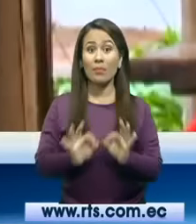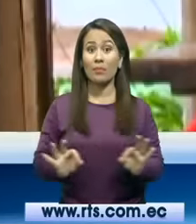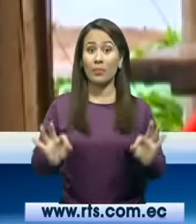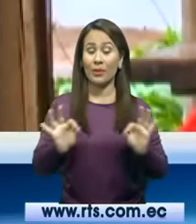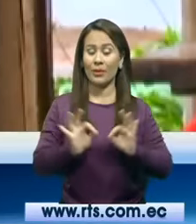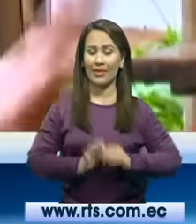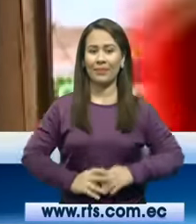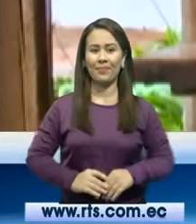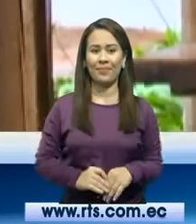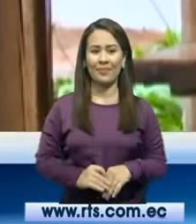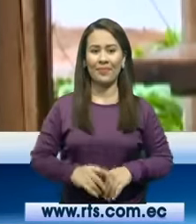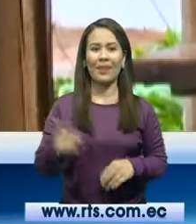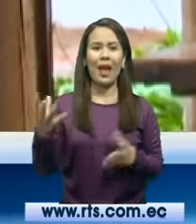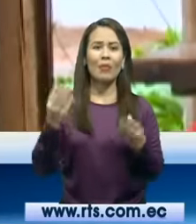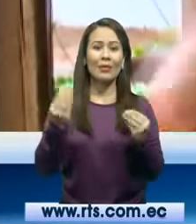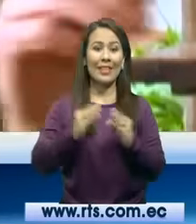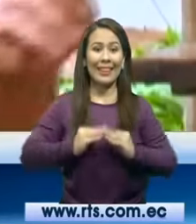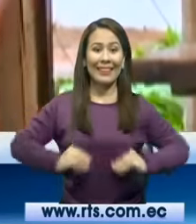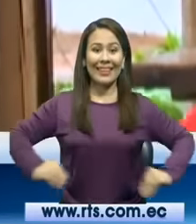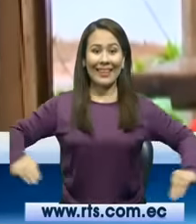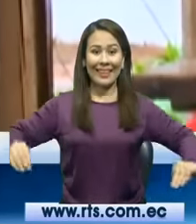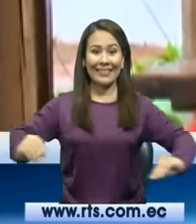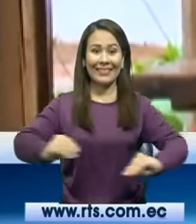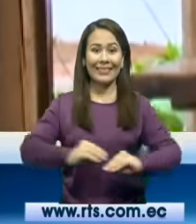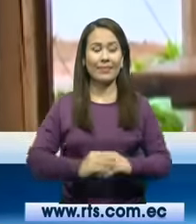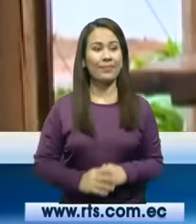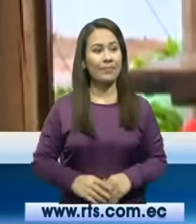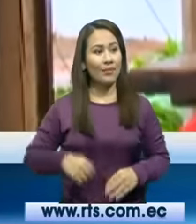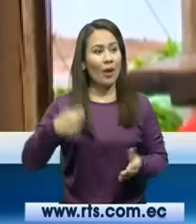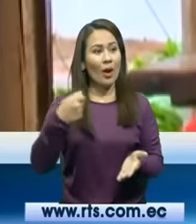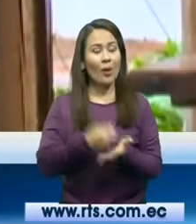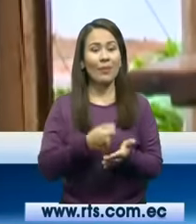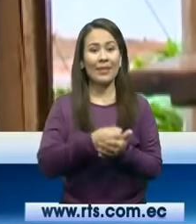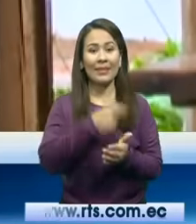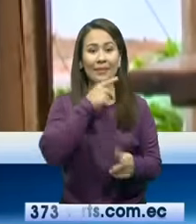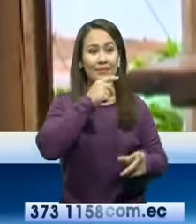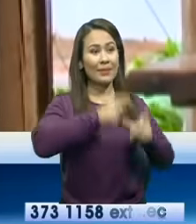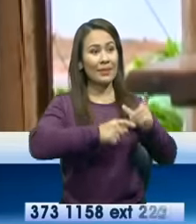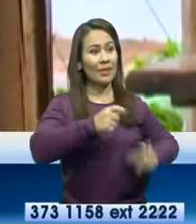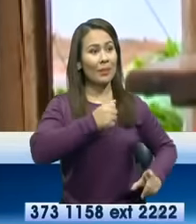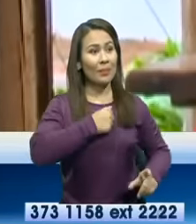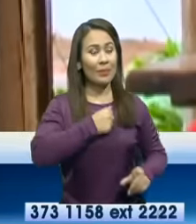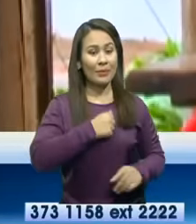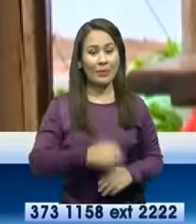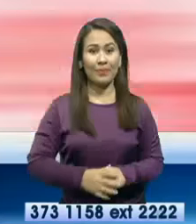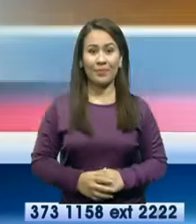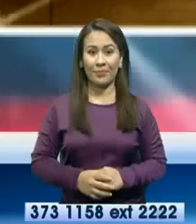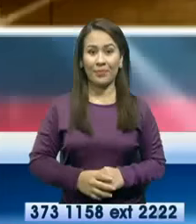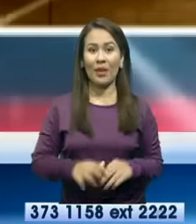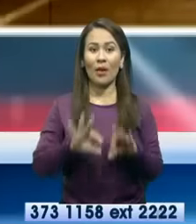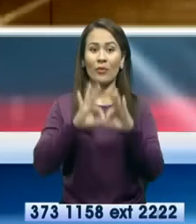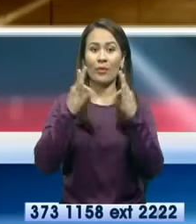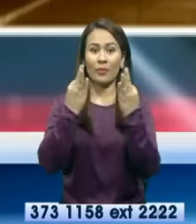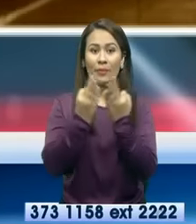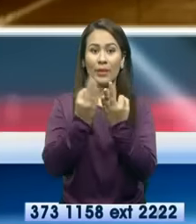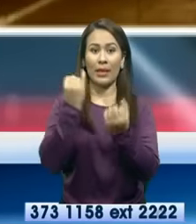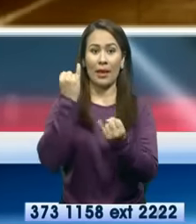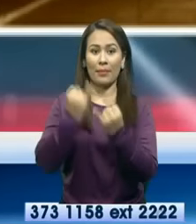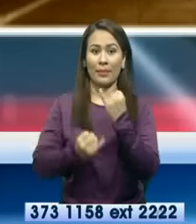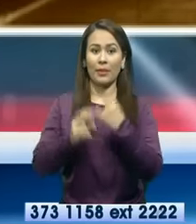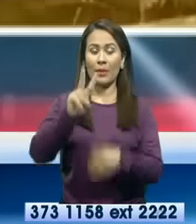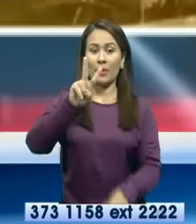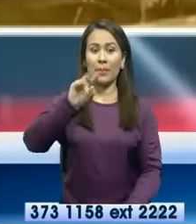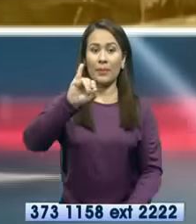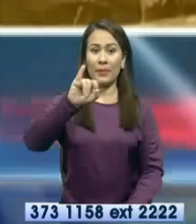Entonces hubo una acumulación de tierra comprada por los dueños, la familia Villacís,